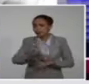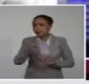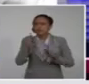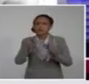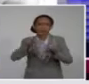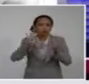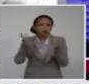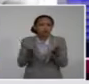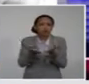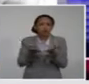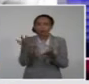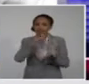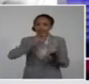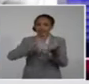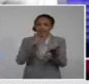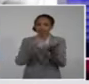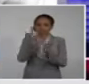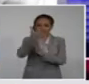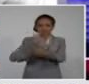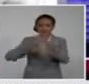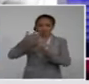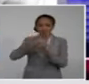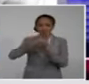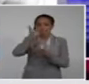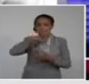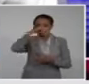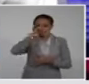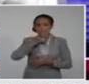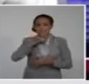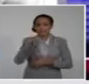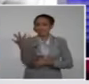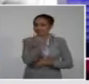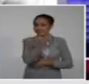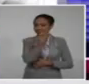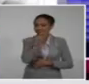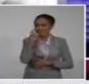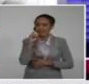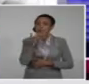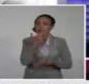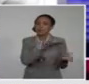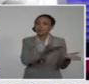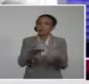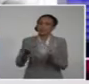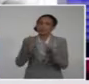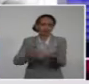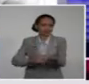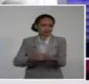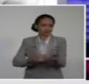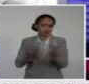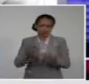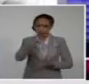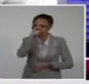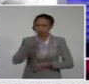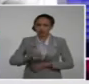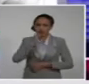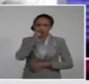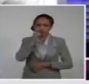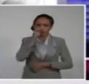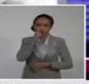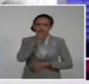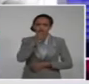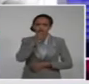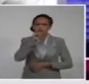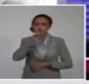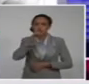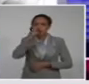informaciones la intérprete de lengua de señas, Maciel Suárez, y damos la bienvenida, como cada mañana ya, al doctor Francisco Durán García,